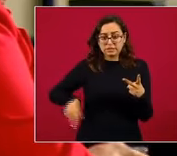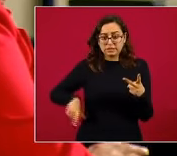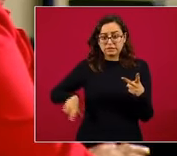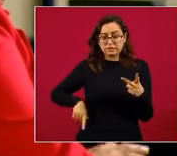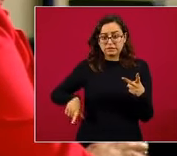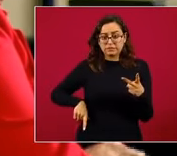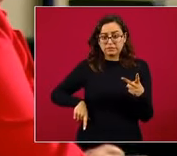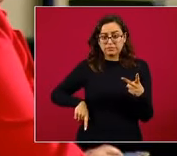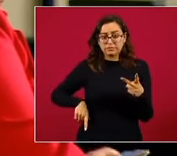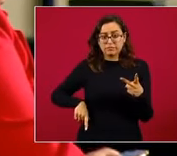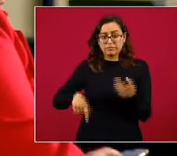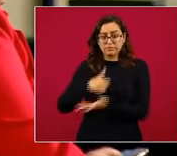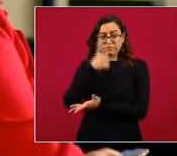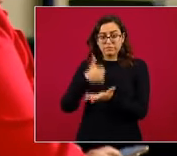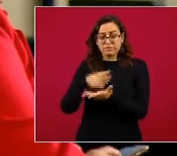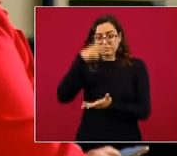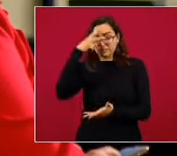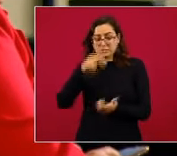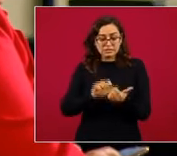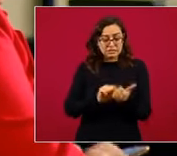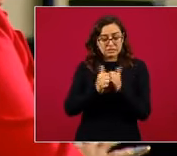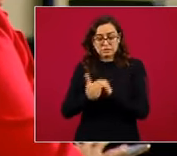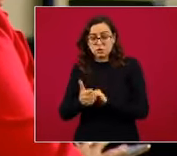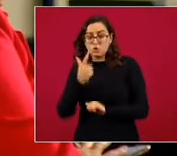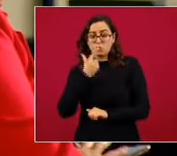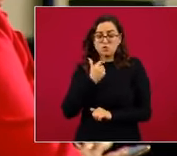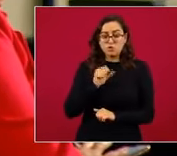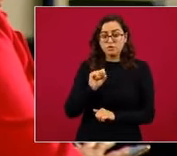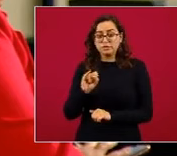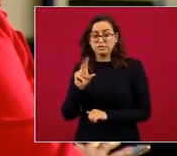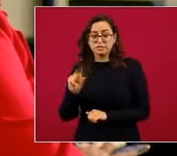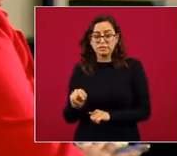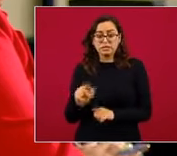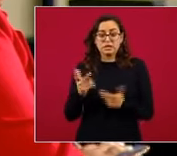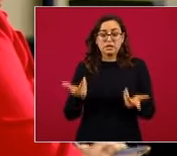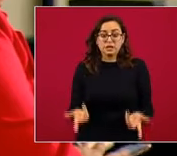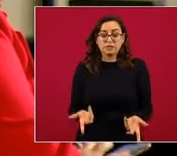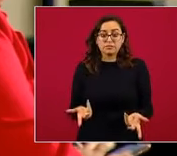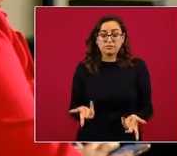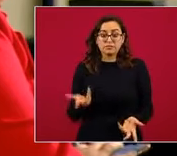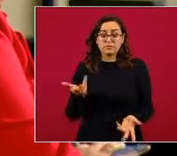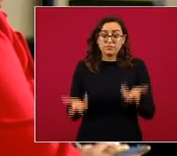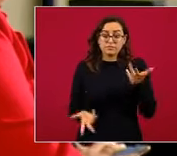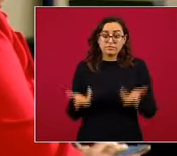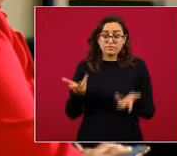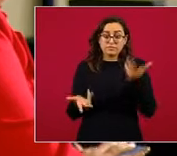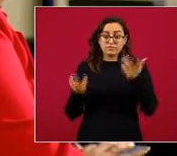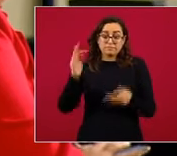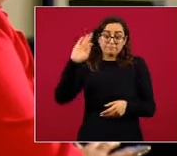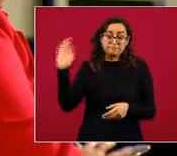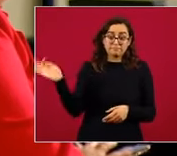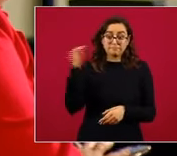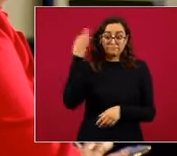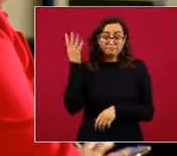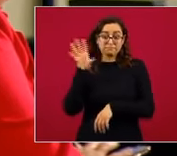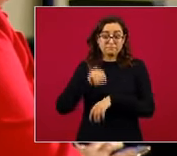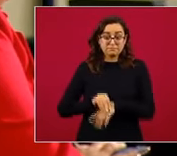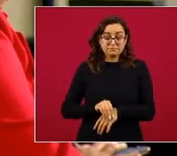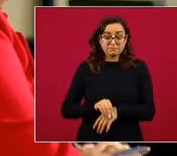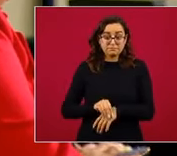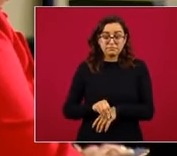esta polémica de que si la Ciudad de México entra en rojo o no, ha dicho que el semáforo depende de autoridades federales. En caso de